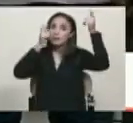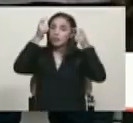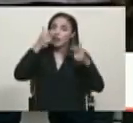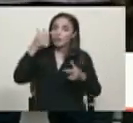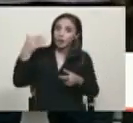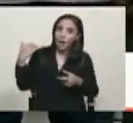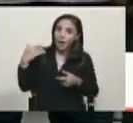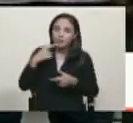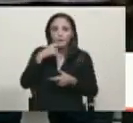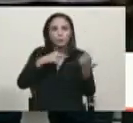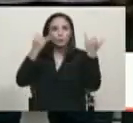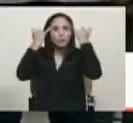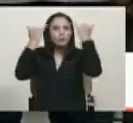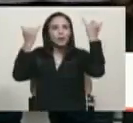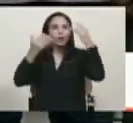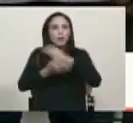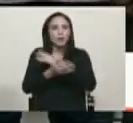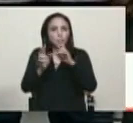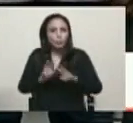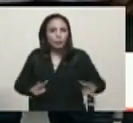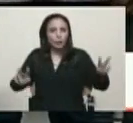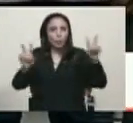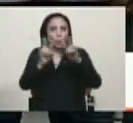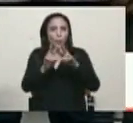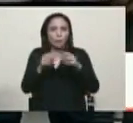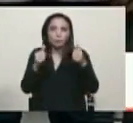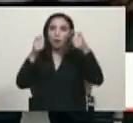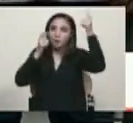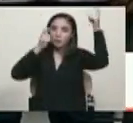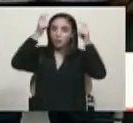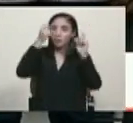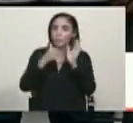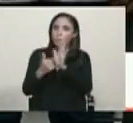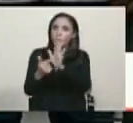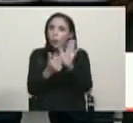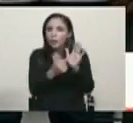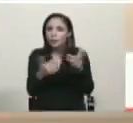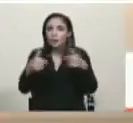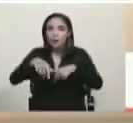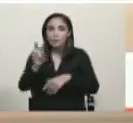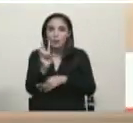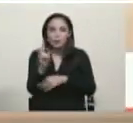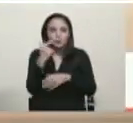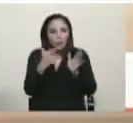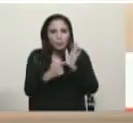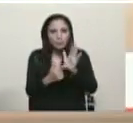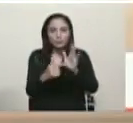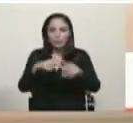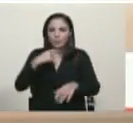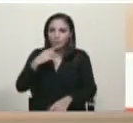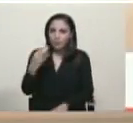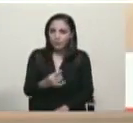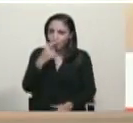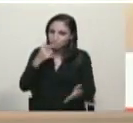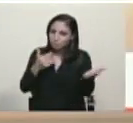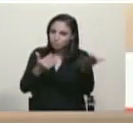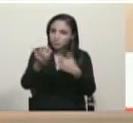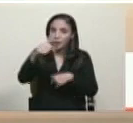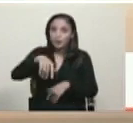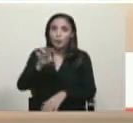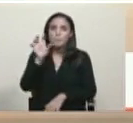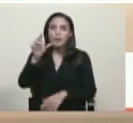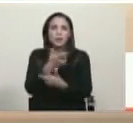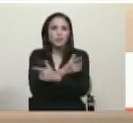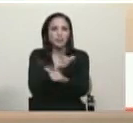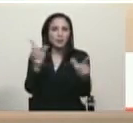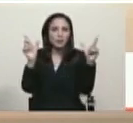su legado, gracias a su gran labor. Esto demuestra que Venezuela es y seguirá siendo un país